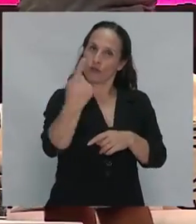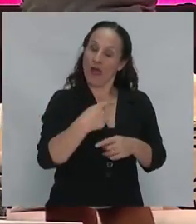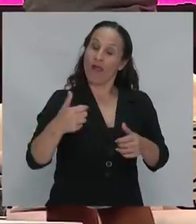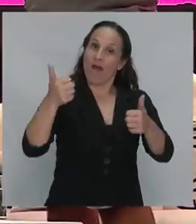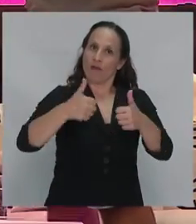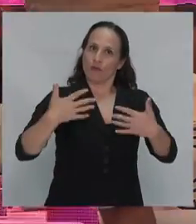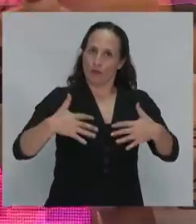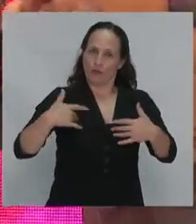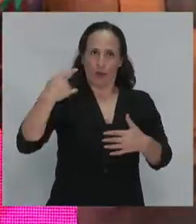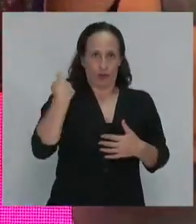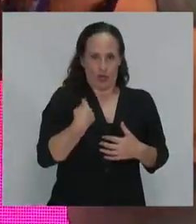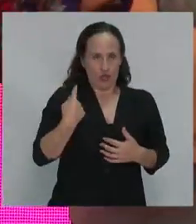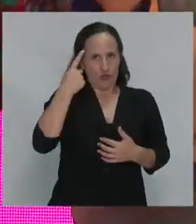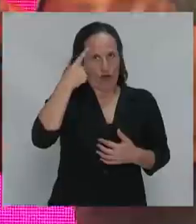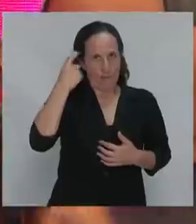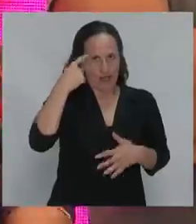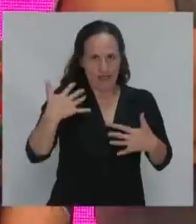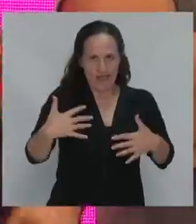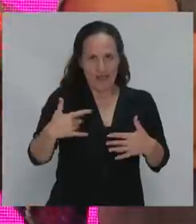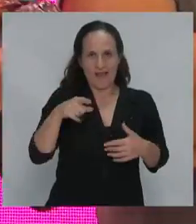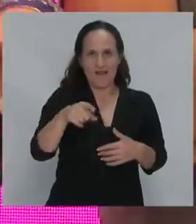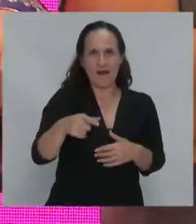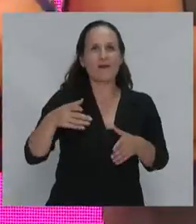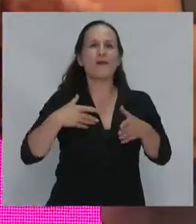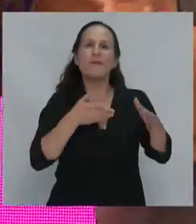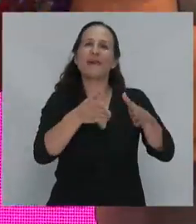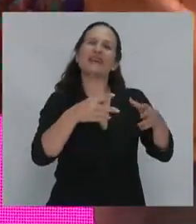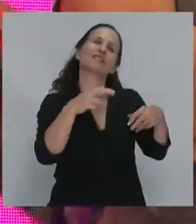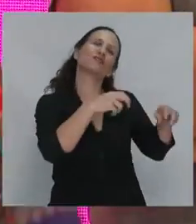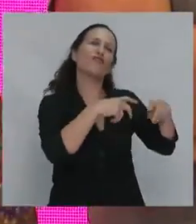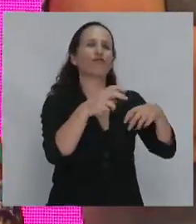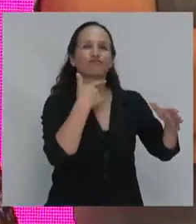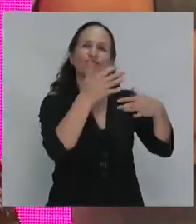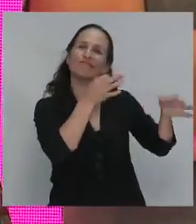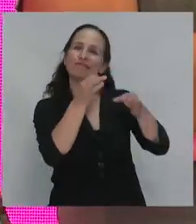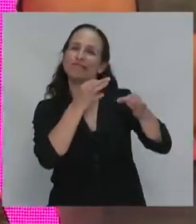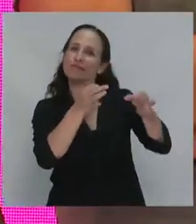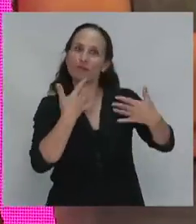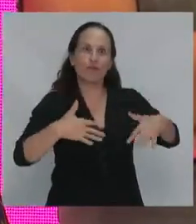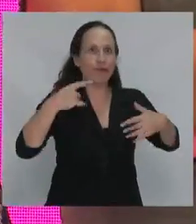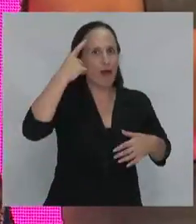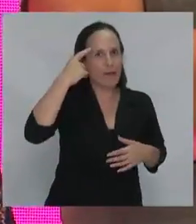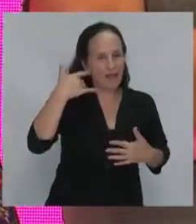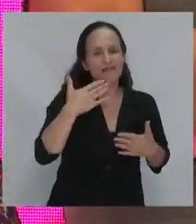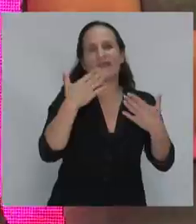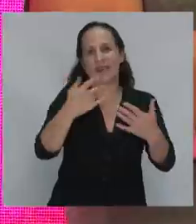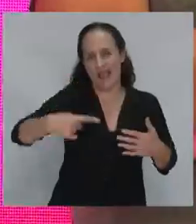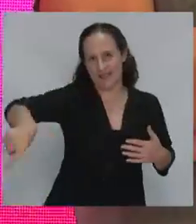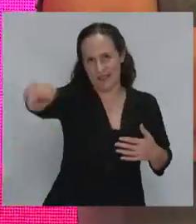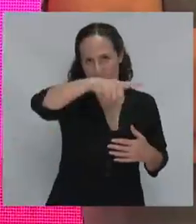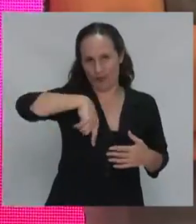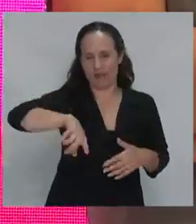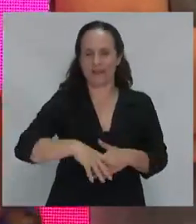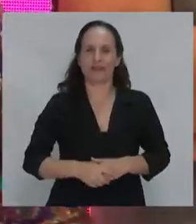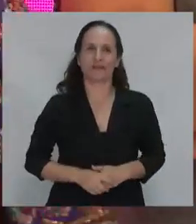vivimos aprender muchas cosas de lo que estamos hablando con los castillos con cada uno de ustedes entonces gracias a ustedes